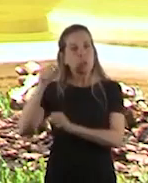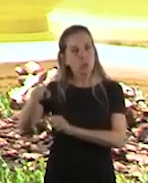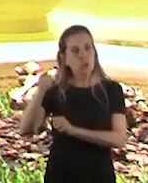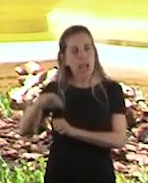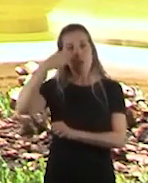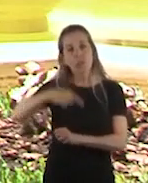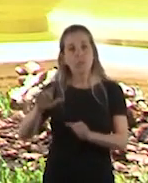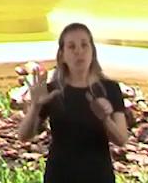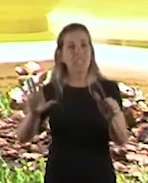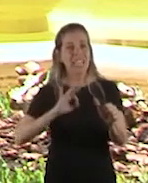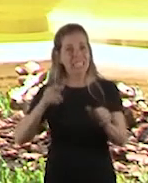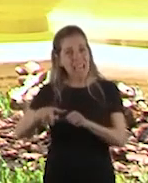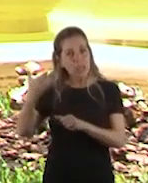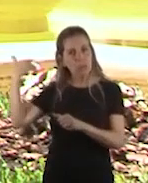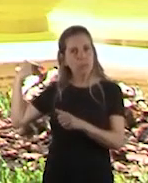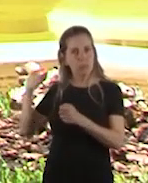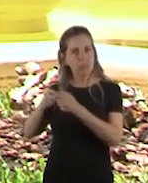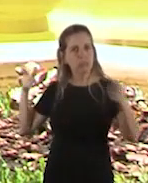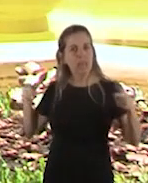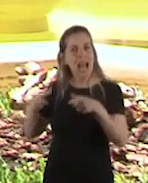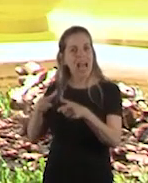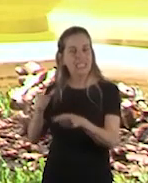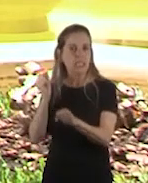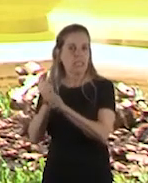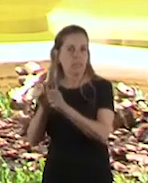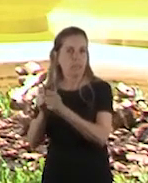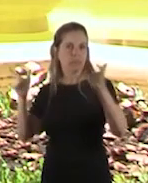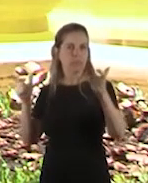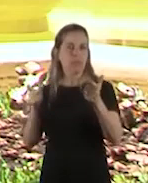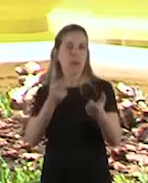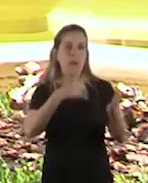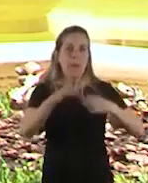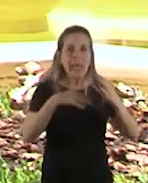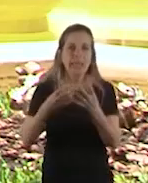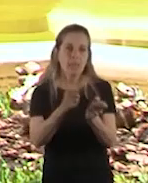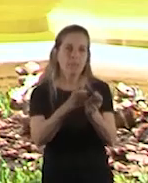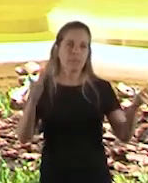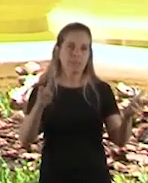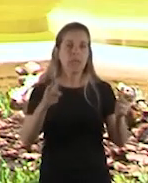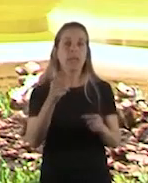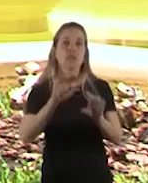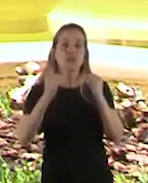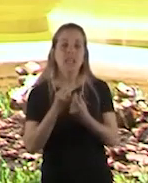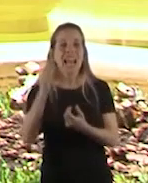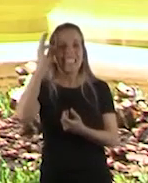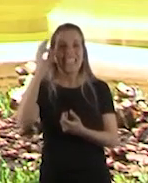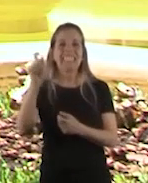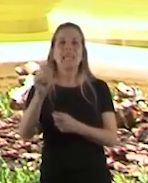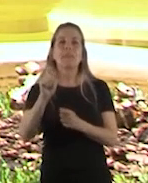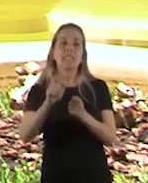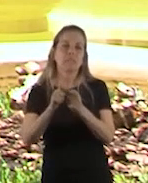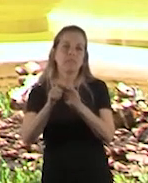últimos 6 años. Con el empleo aumentó el consumo y así registramos 30 meses consecutivos de